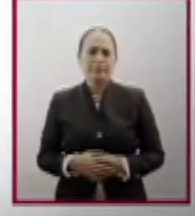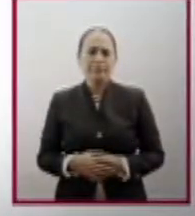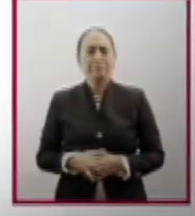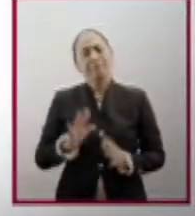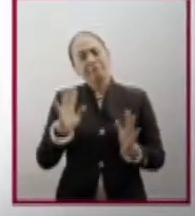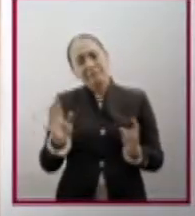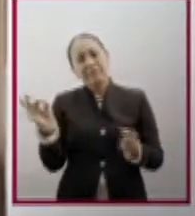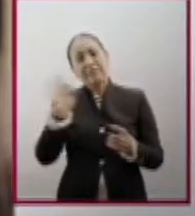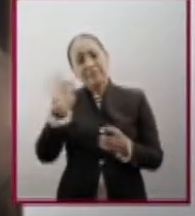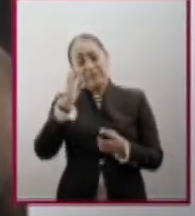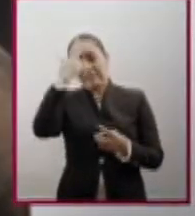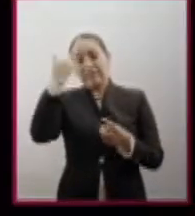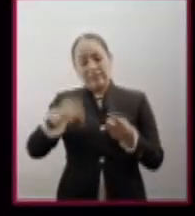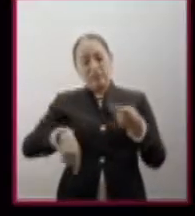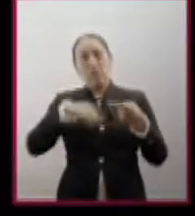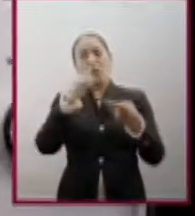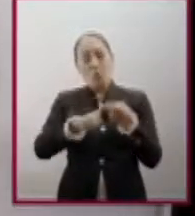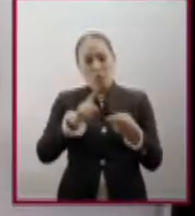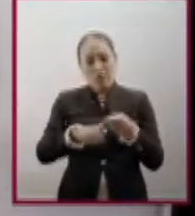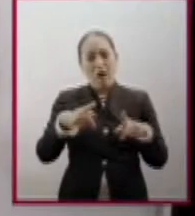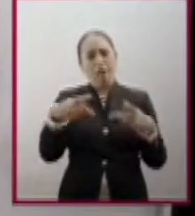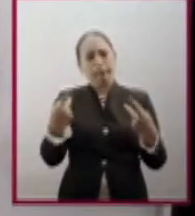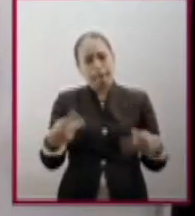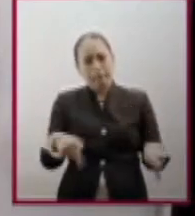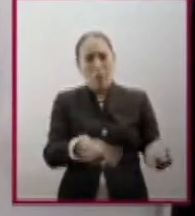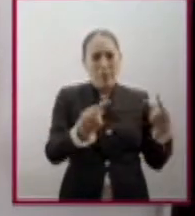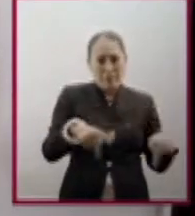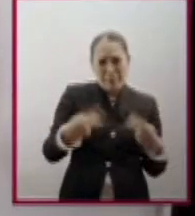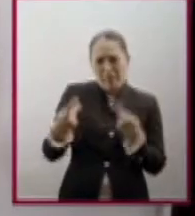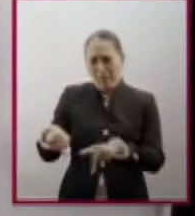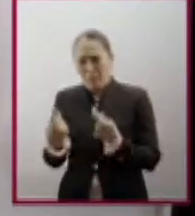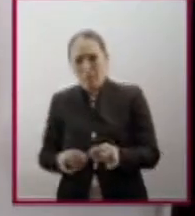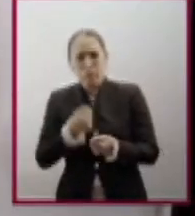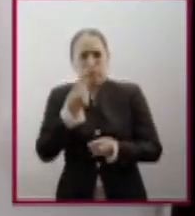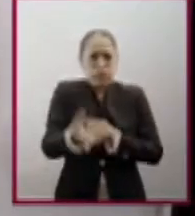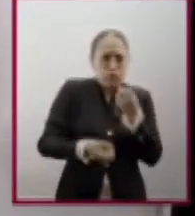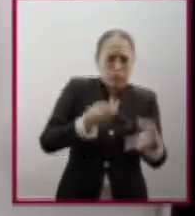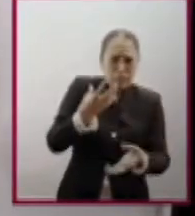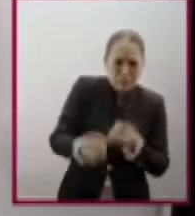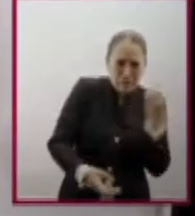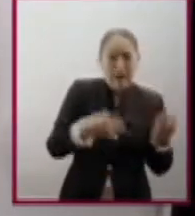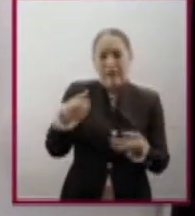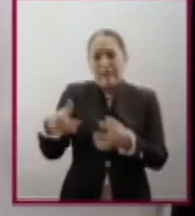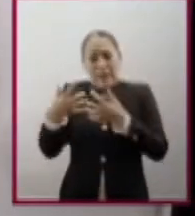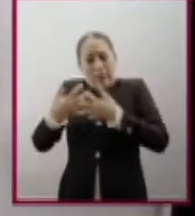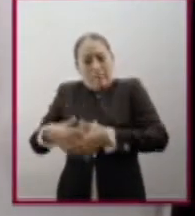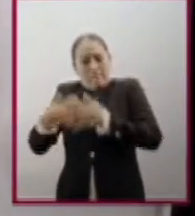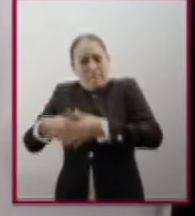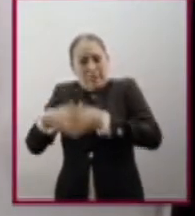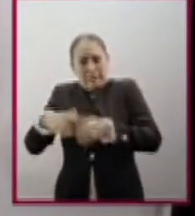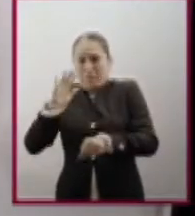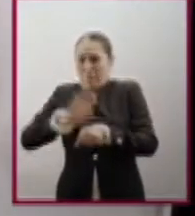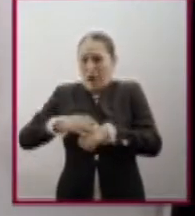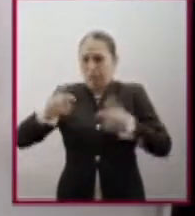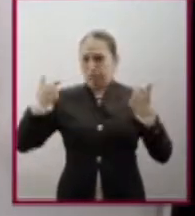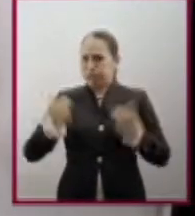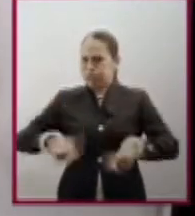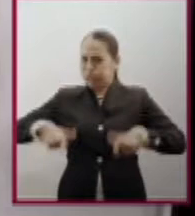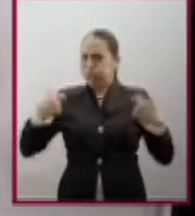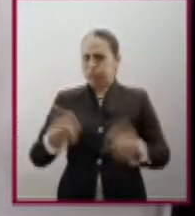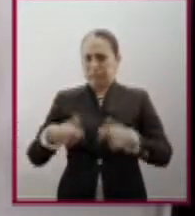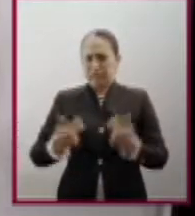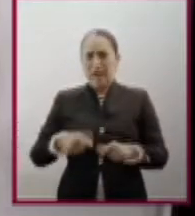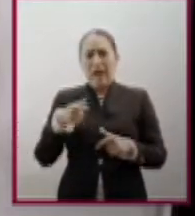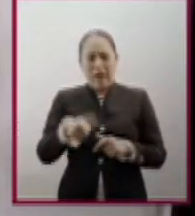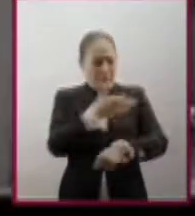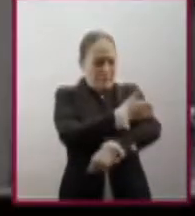Una de las razones es que la producción y distribución de esta bebida la lleva a cabo una de las compañías más ricas del mundo. La fórmula ya no